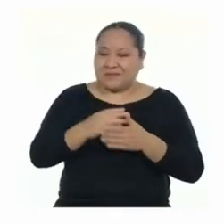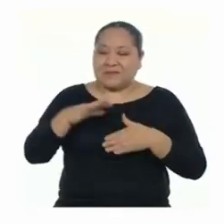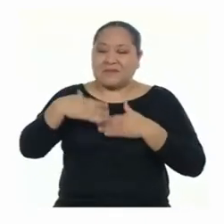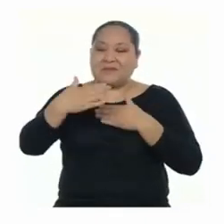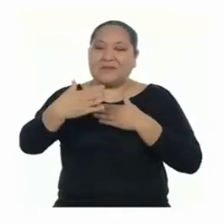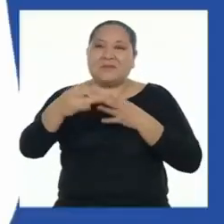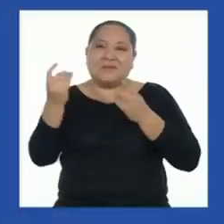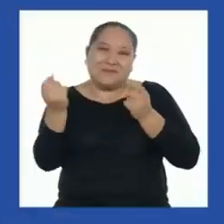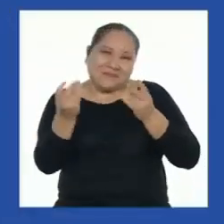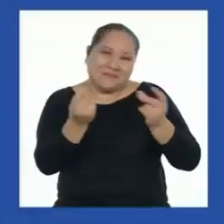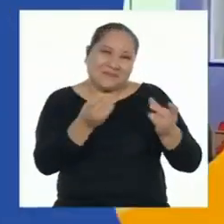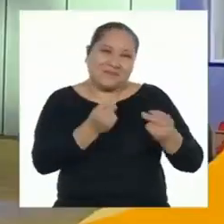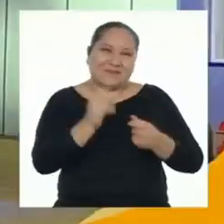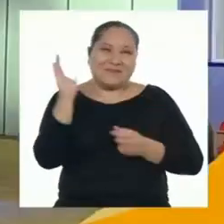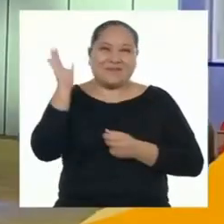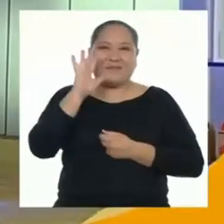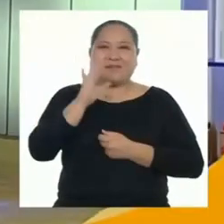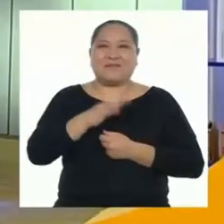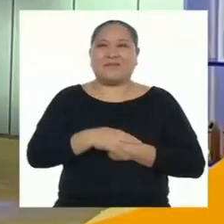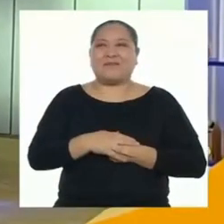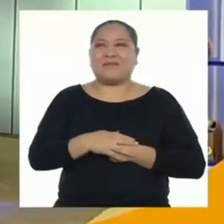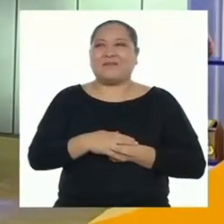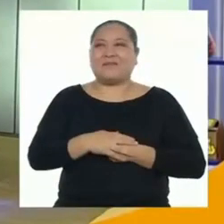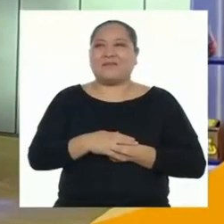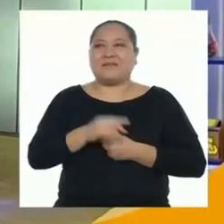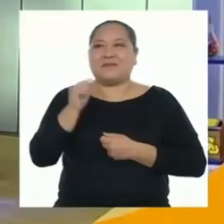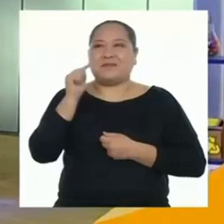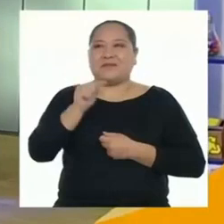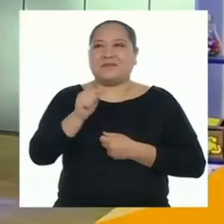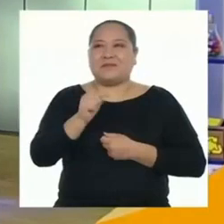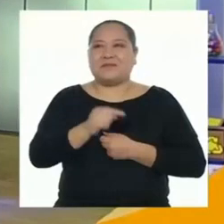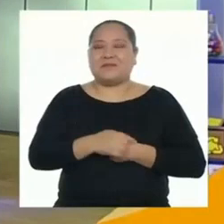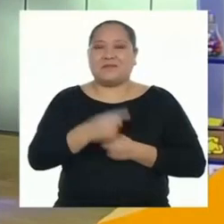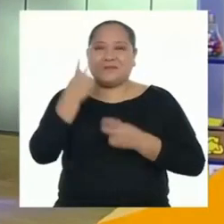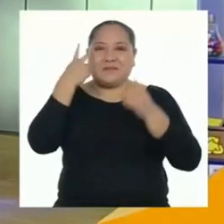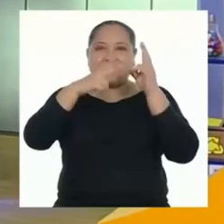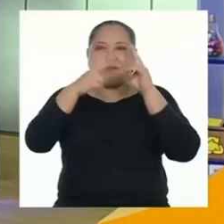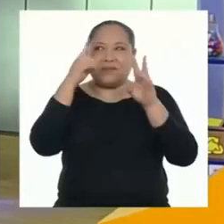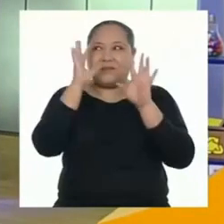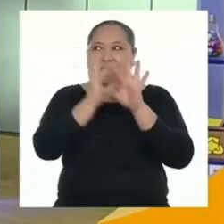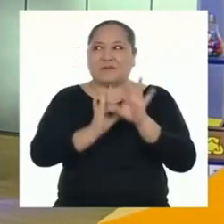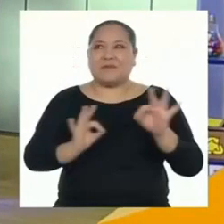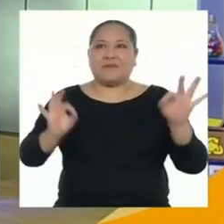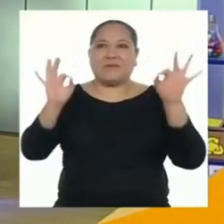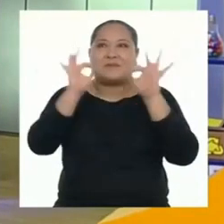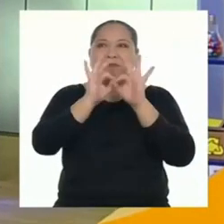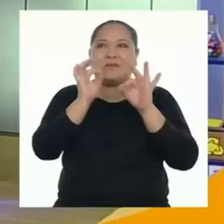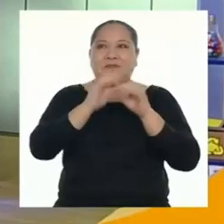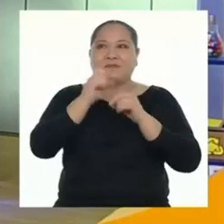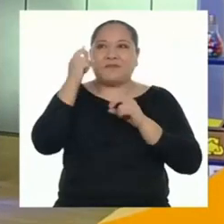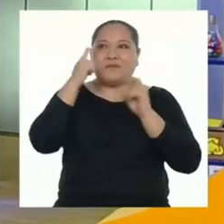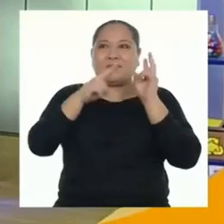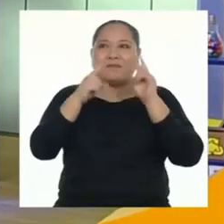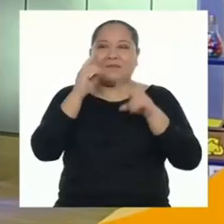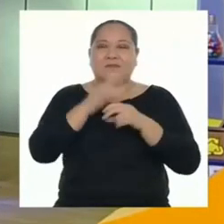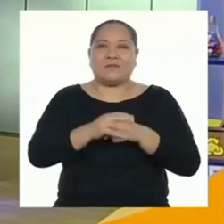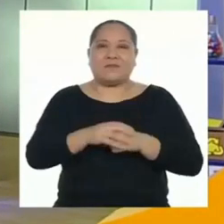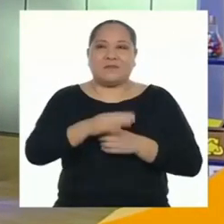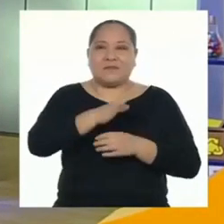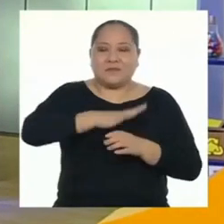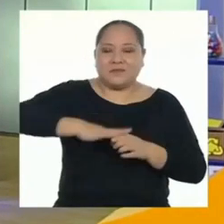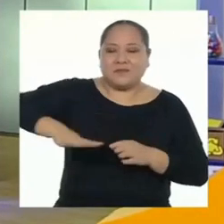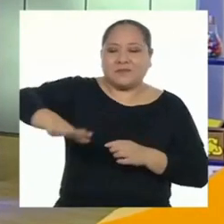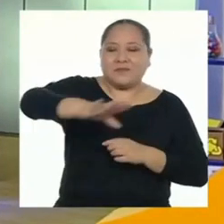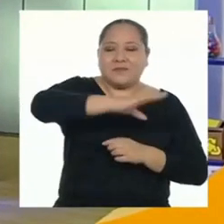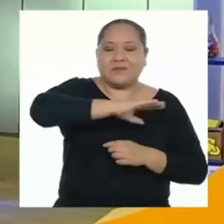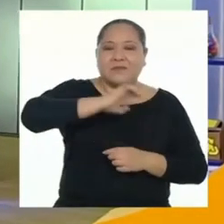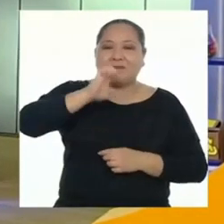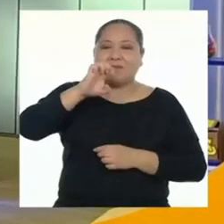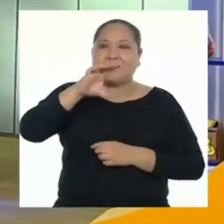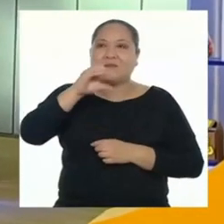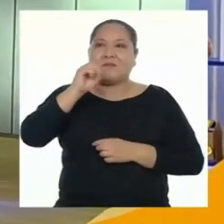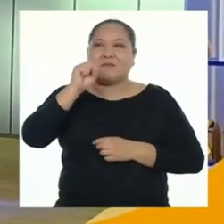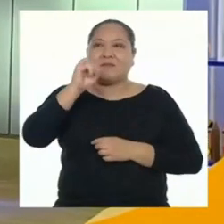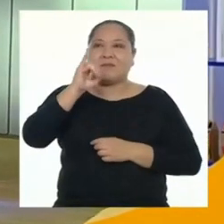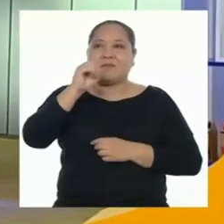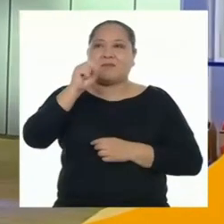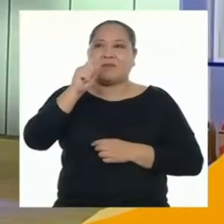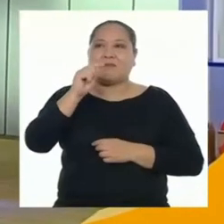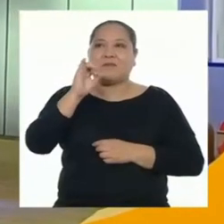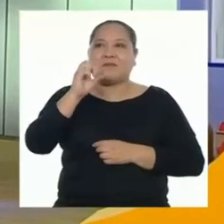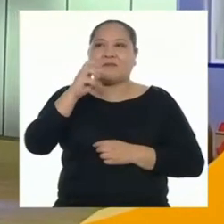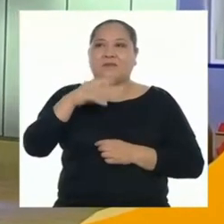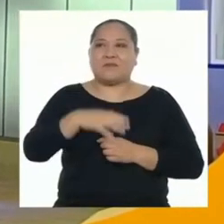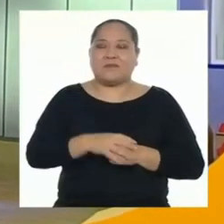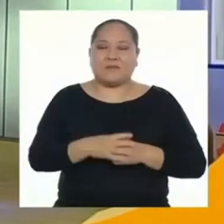rápido. En el programa pasado vimos lo importante que era que todos los elementos de un ecosistema estén en equilibrio